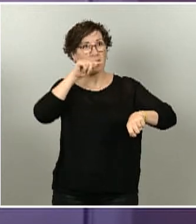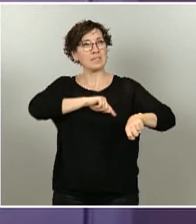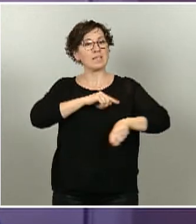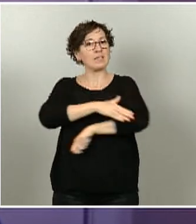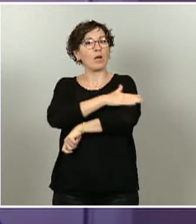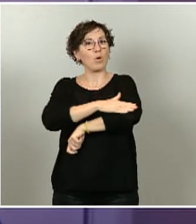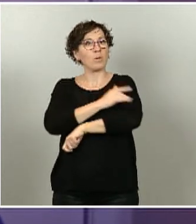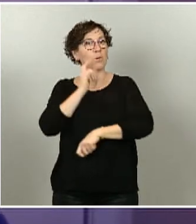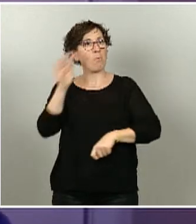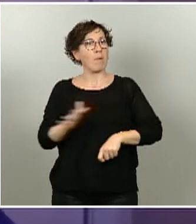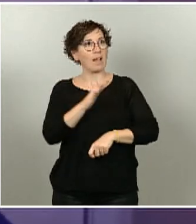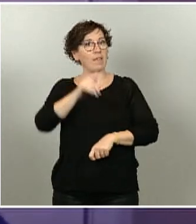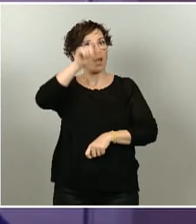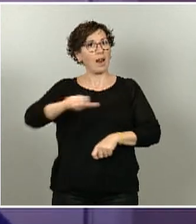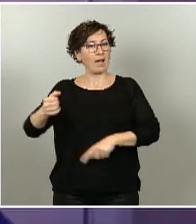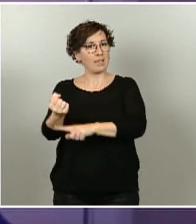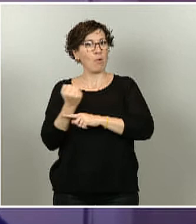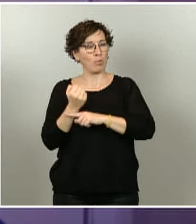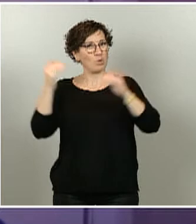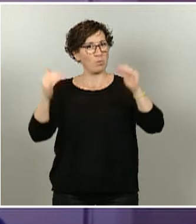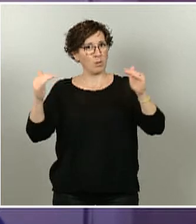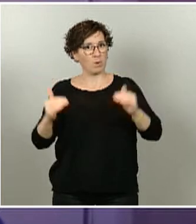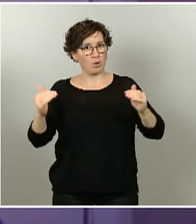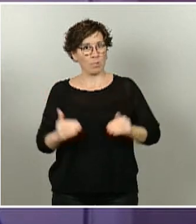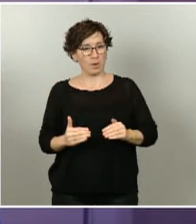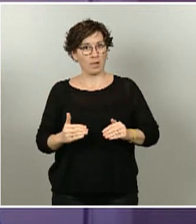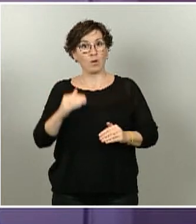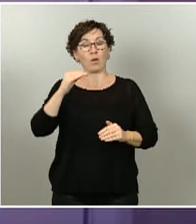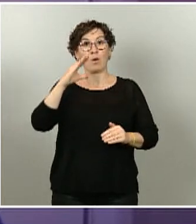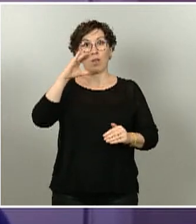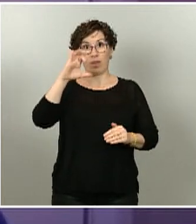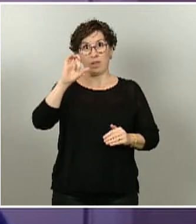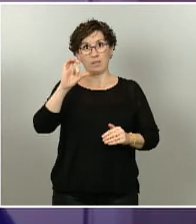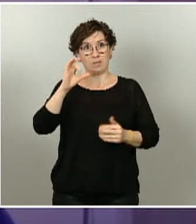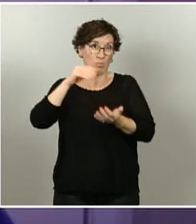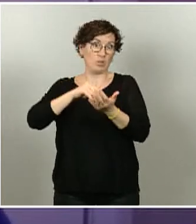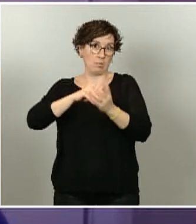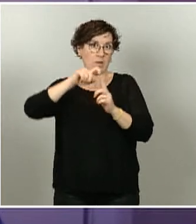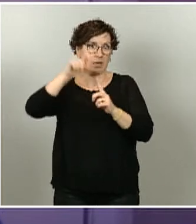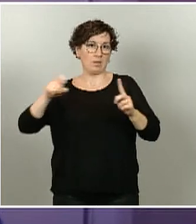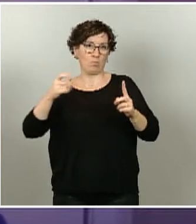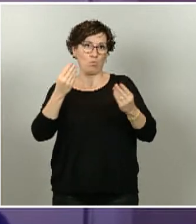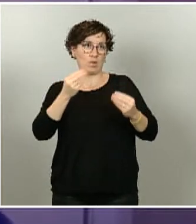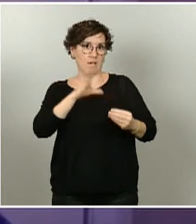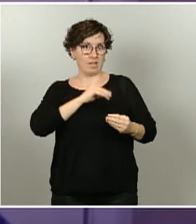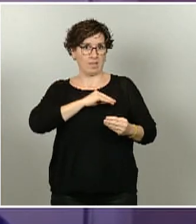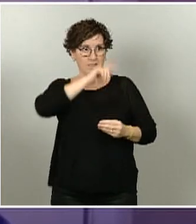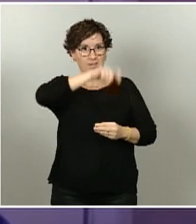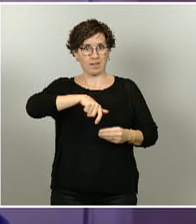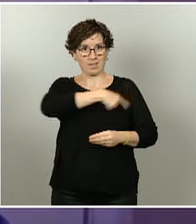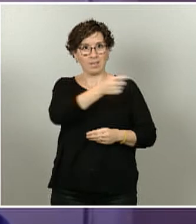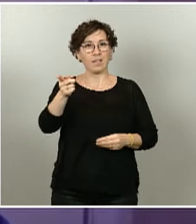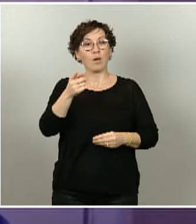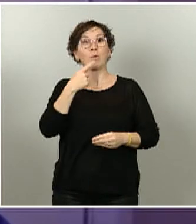calle. De hecho, ya el CIS, que suele ser bastante benévolo con ustedes, ya dice que más de la mitad de los españoles no apoya su gestión de